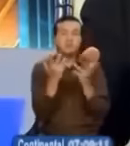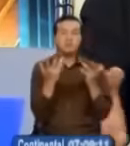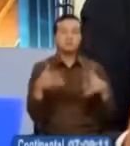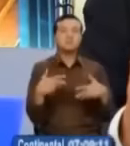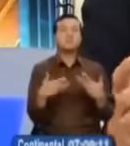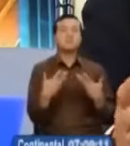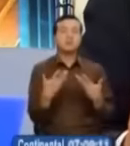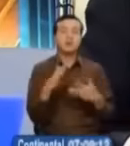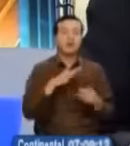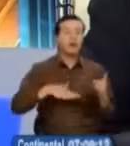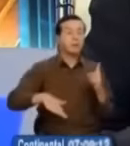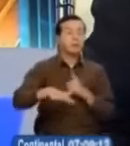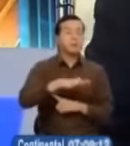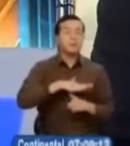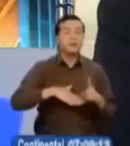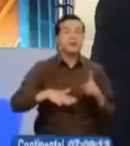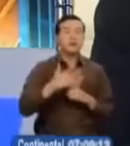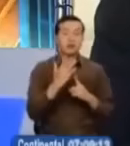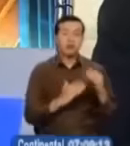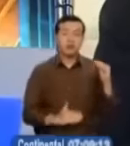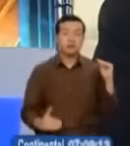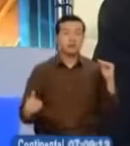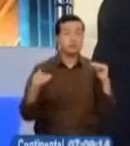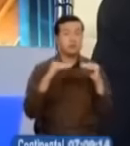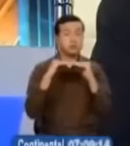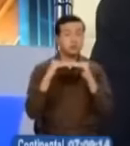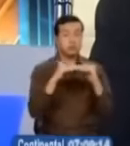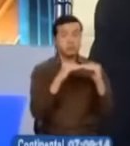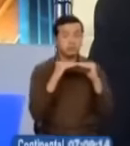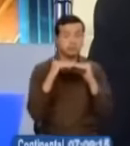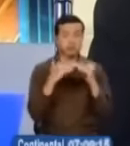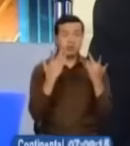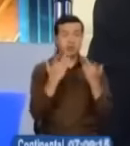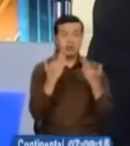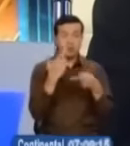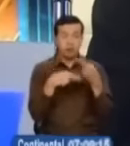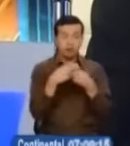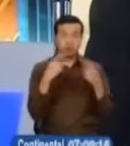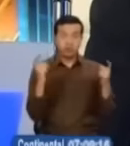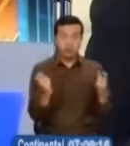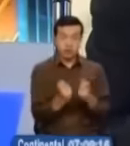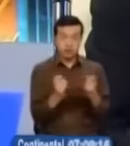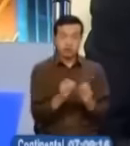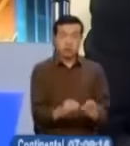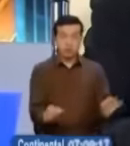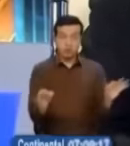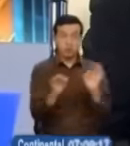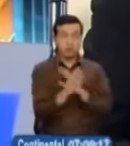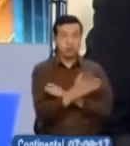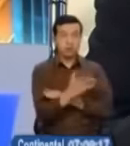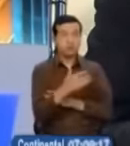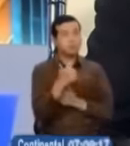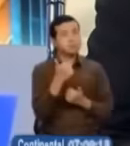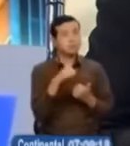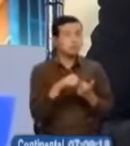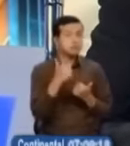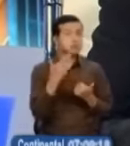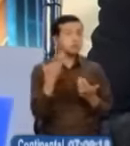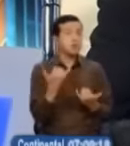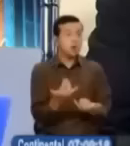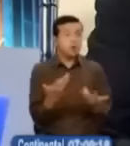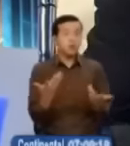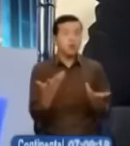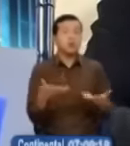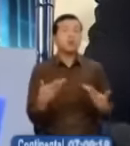de un ambiente de equidad. Y las finanzas populares deberían ser eso. Pero ¿qué tan efectivo están siendo las